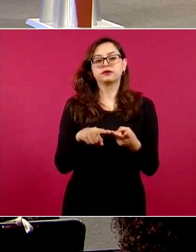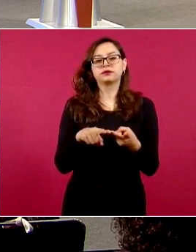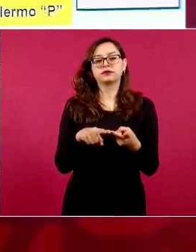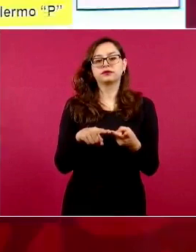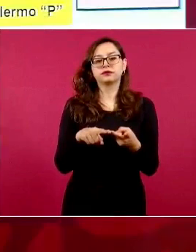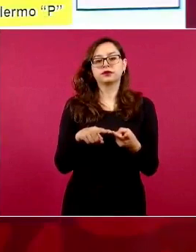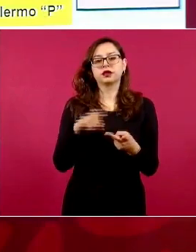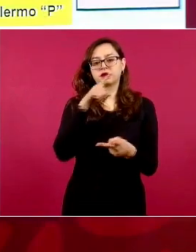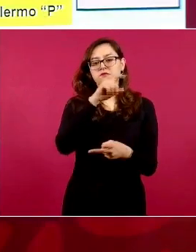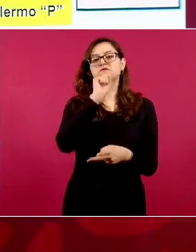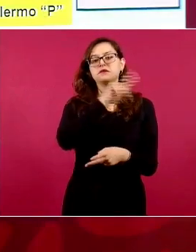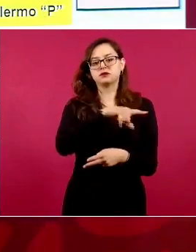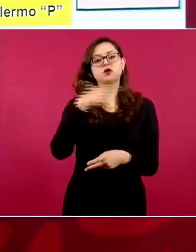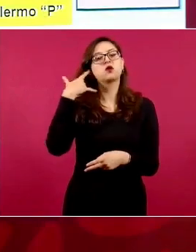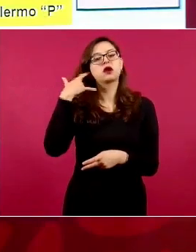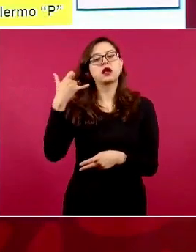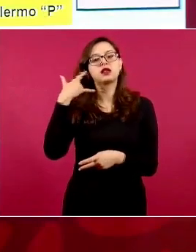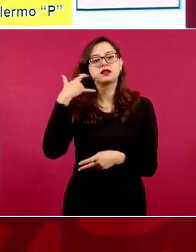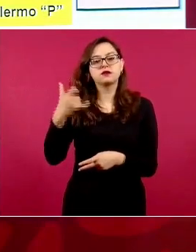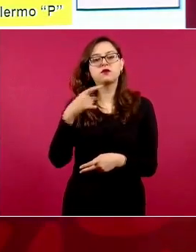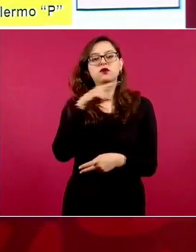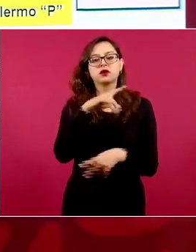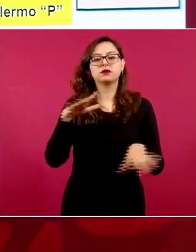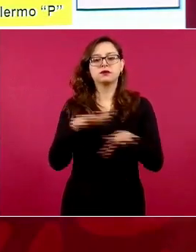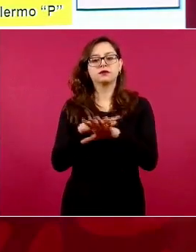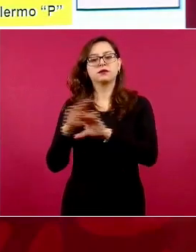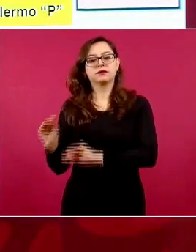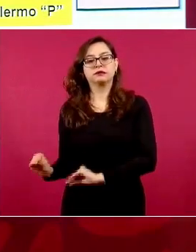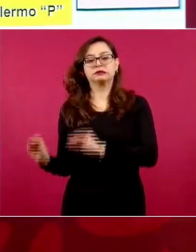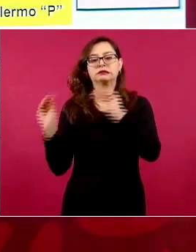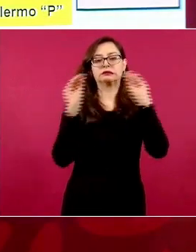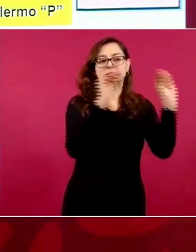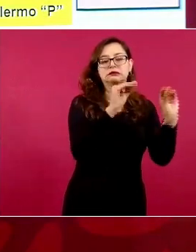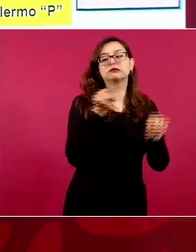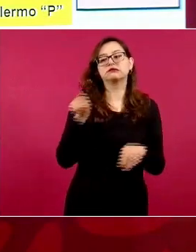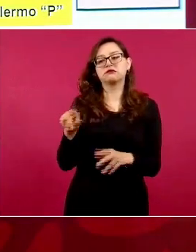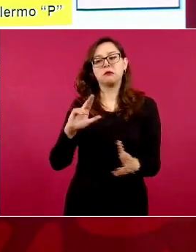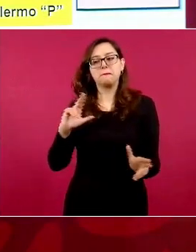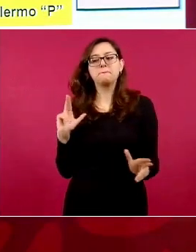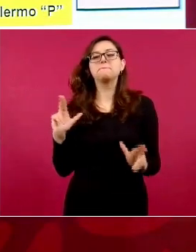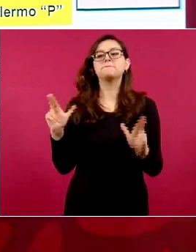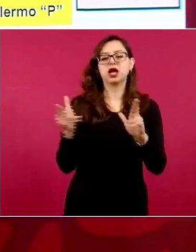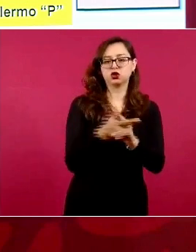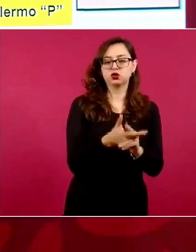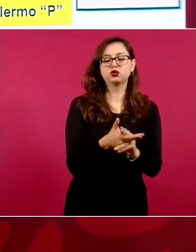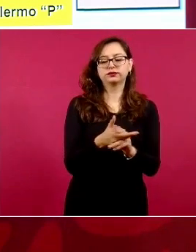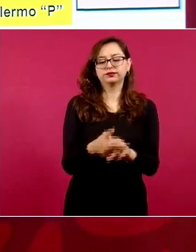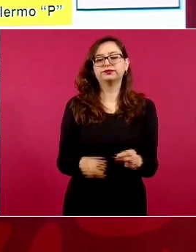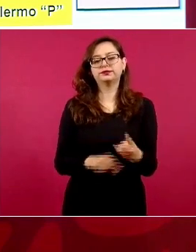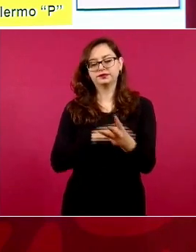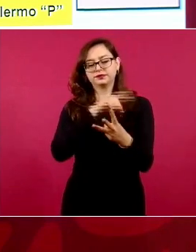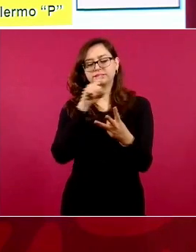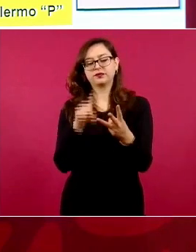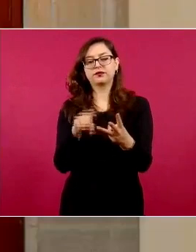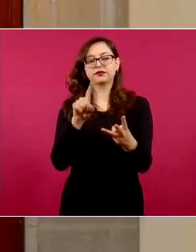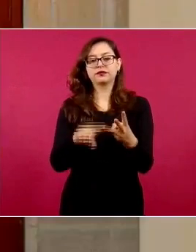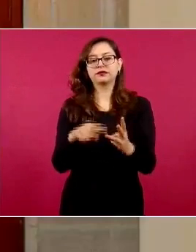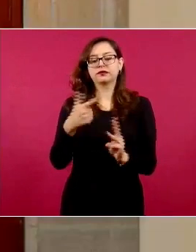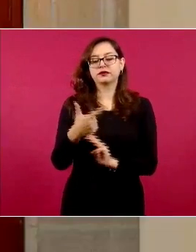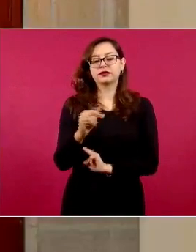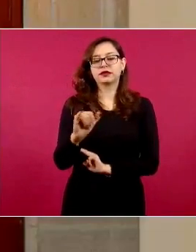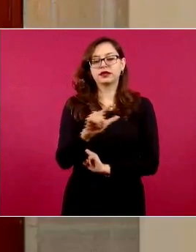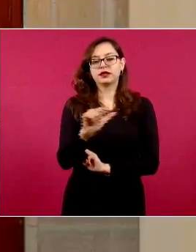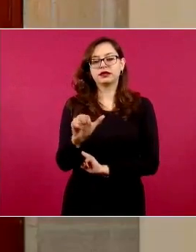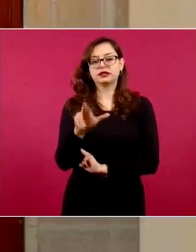en el estado de California por el delito de homicidio en primer grado, y en el caso de Guillermo P.,